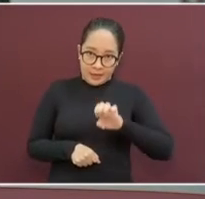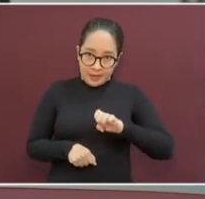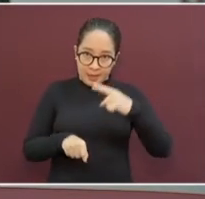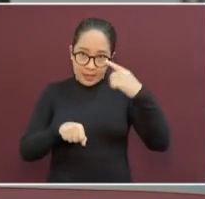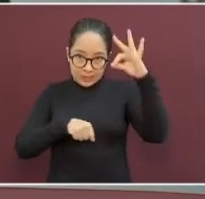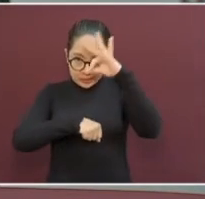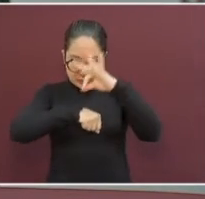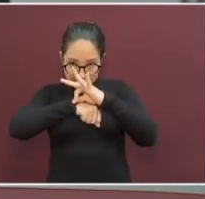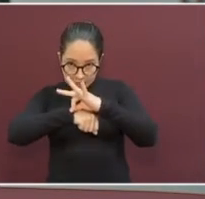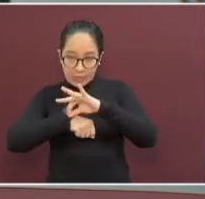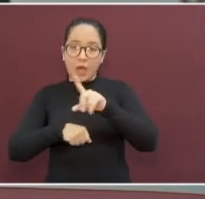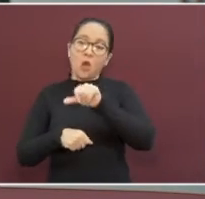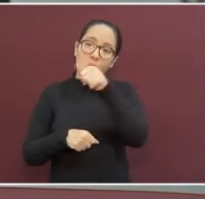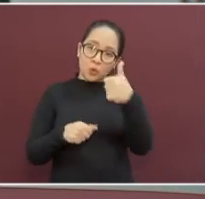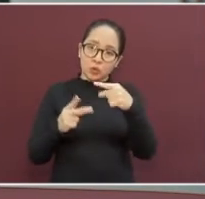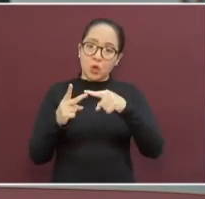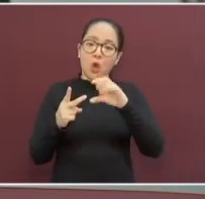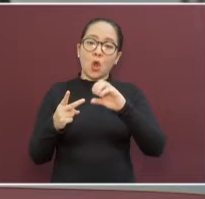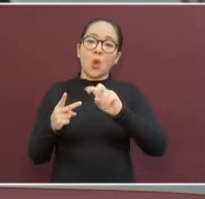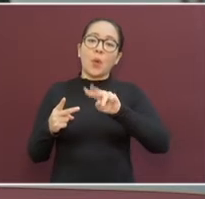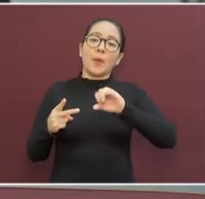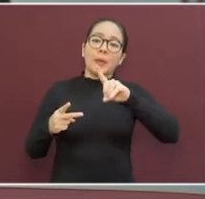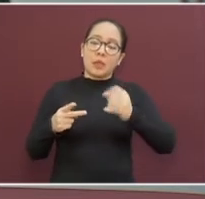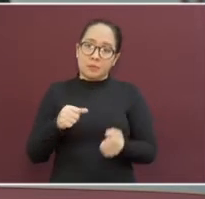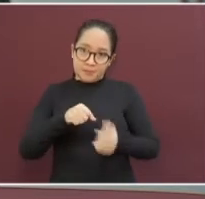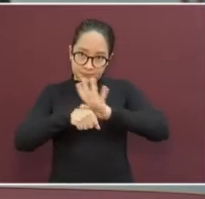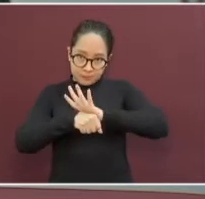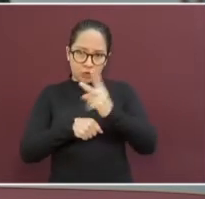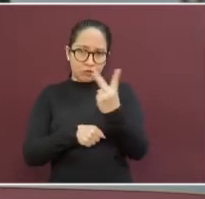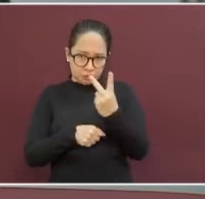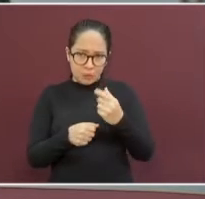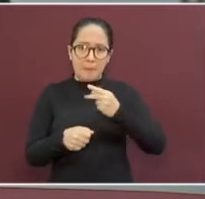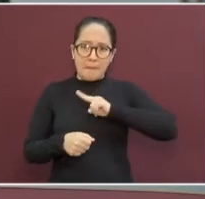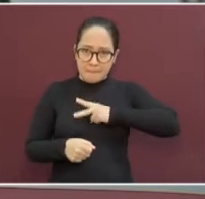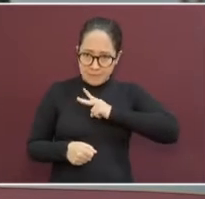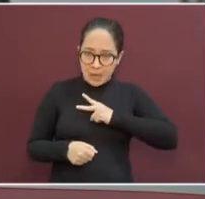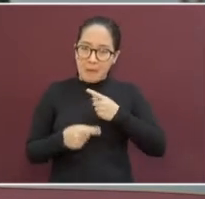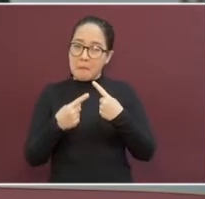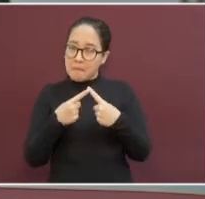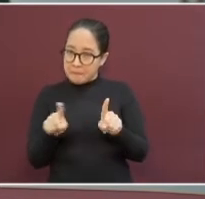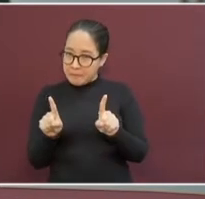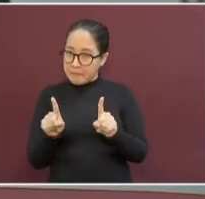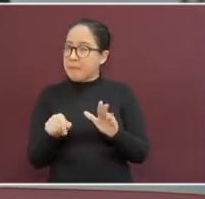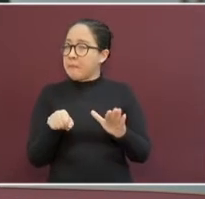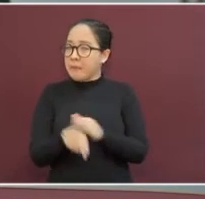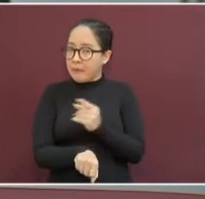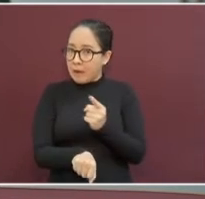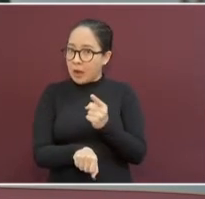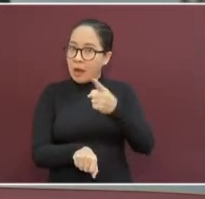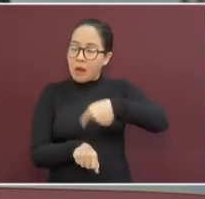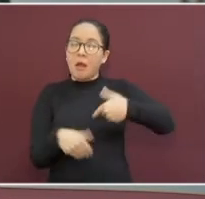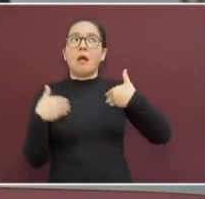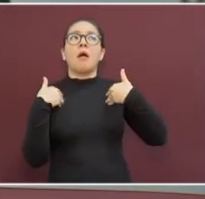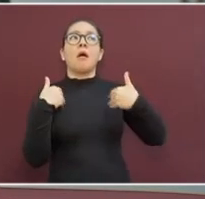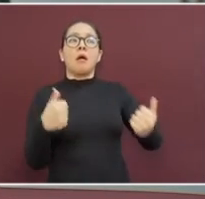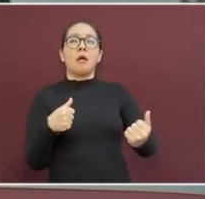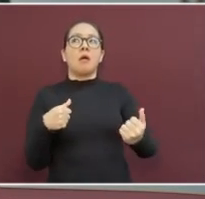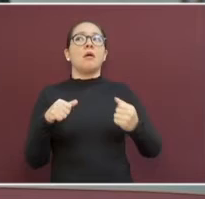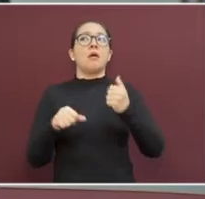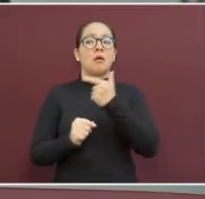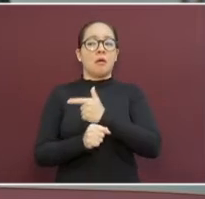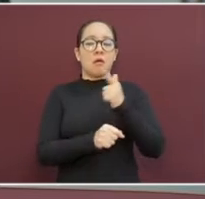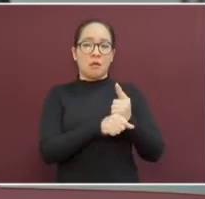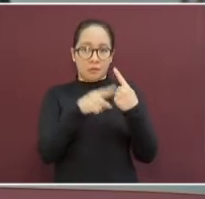causadas por virus sin embargo es importante recalcar las diferencias entre estas para que usted esté preparado y reconozca la